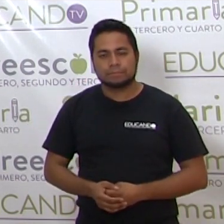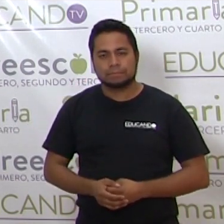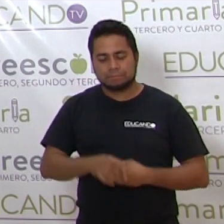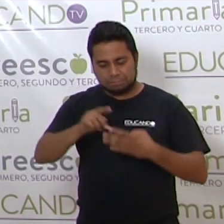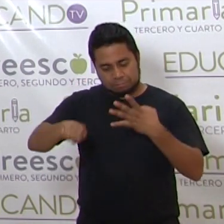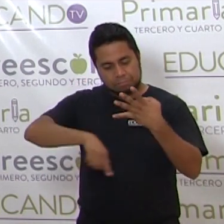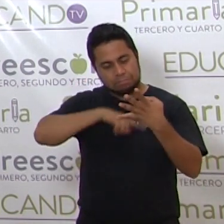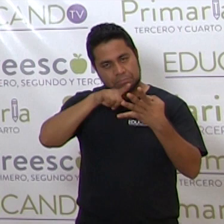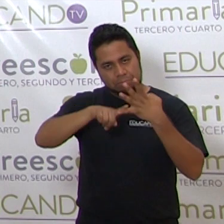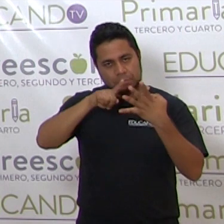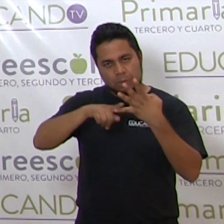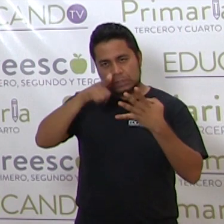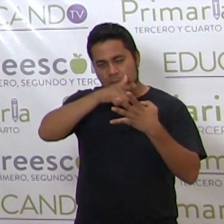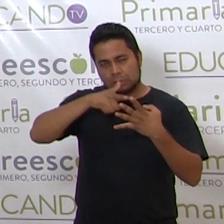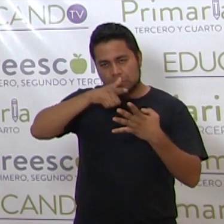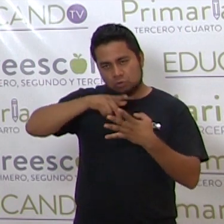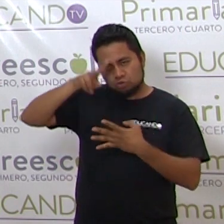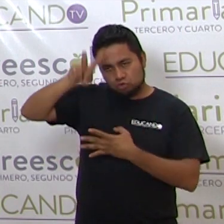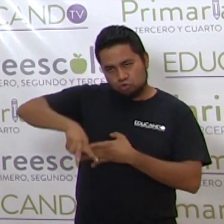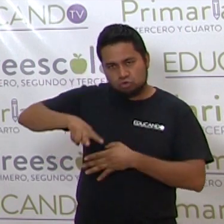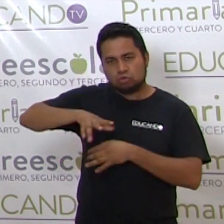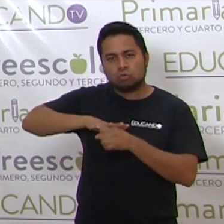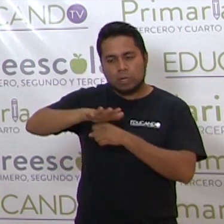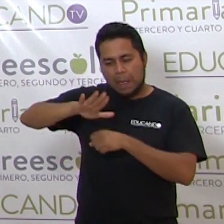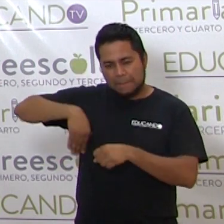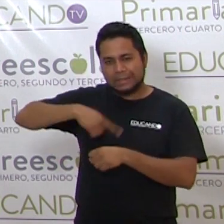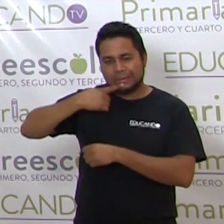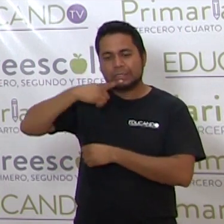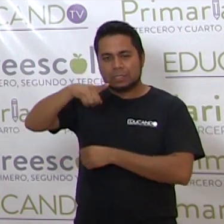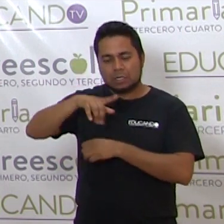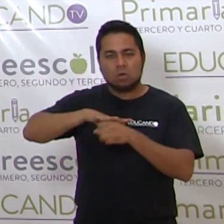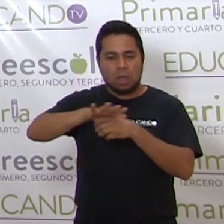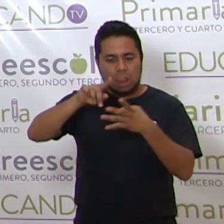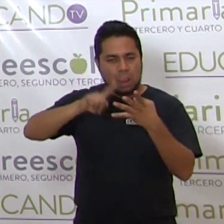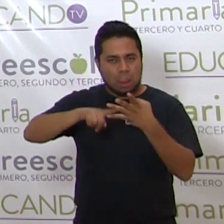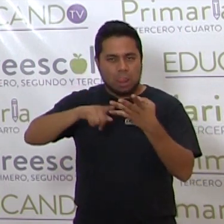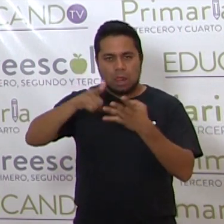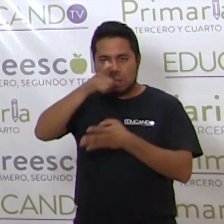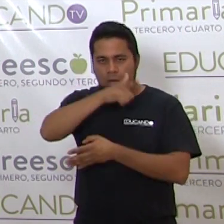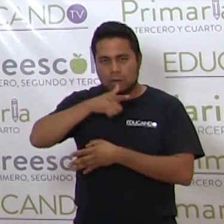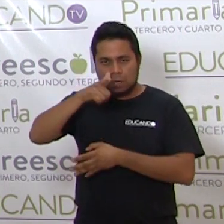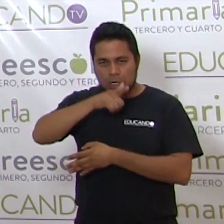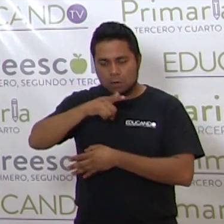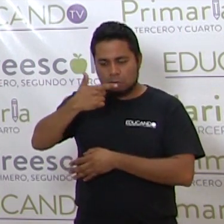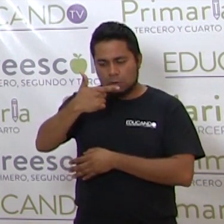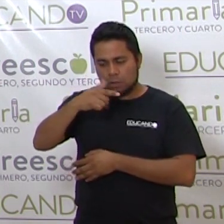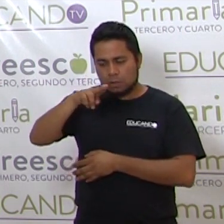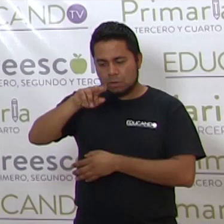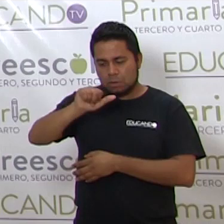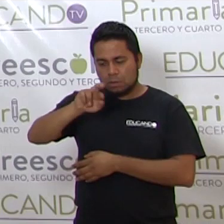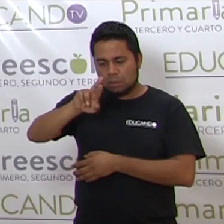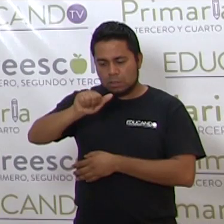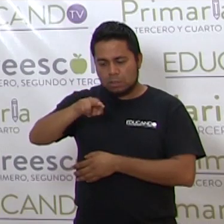y la cuarta lengua entonces fue la que acabo de decir que es el tupí guaraní